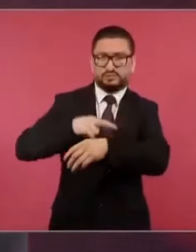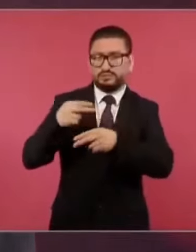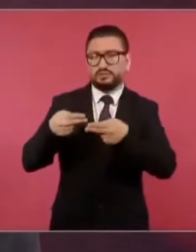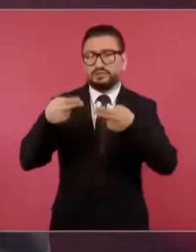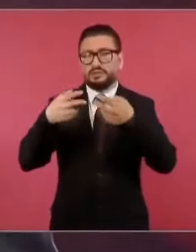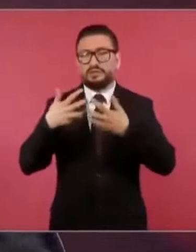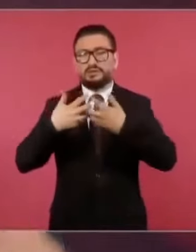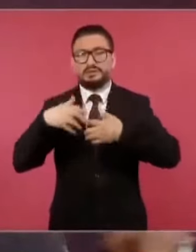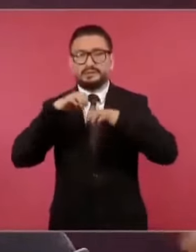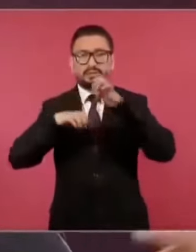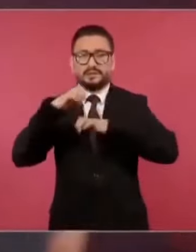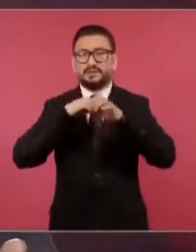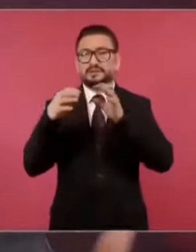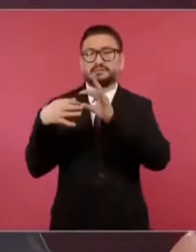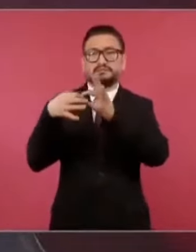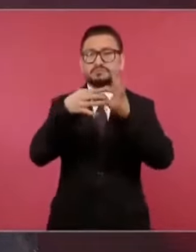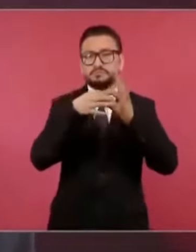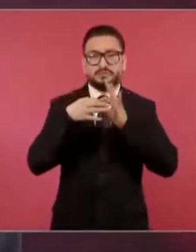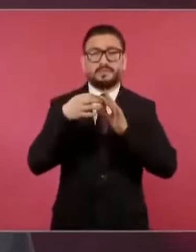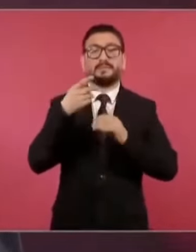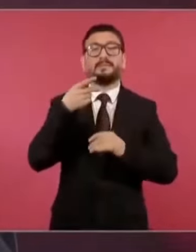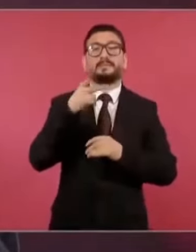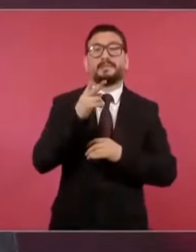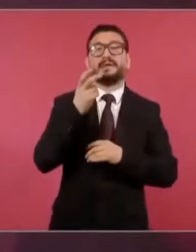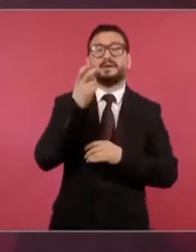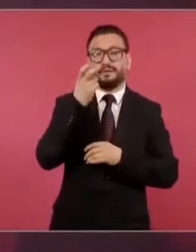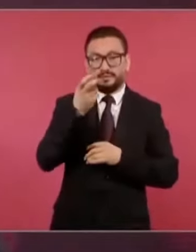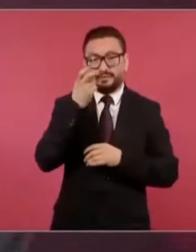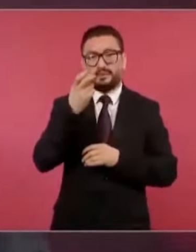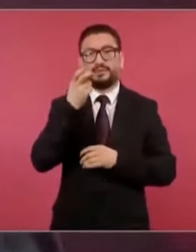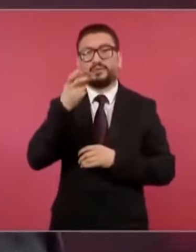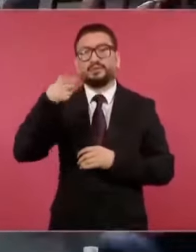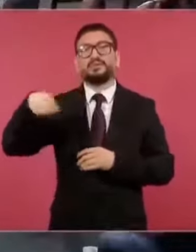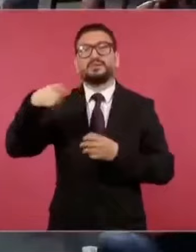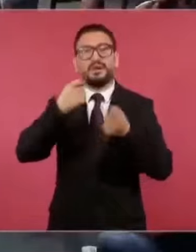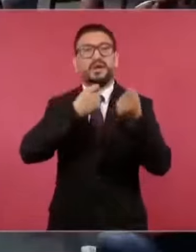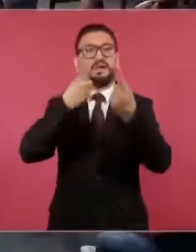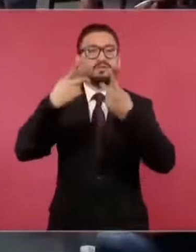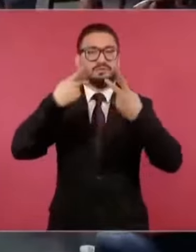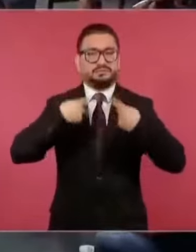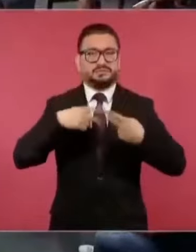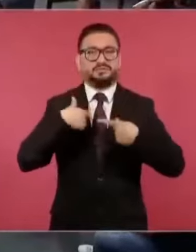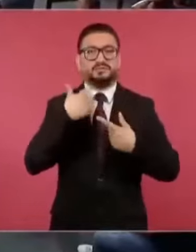Es que ellos están muy vinculados. De ahí han salido candidatos.